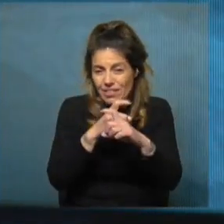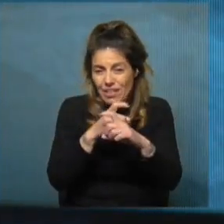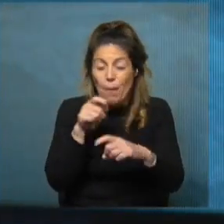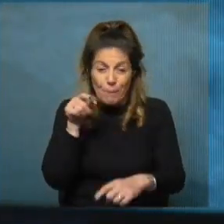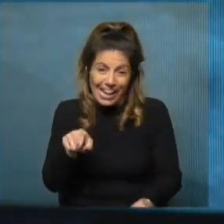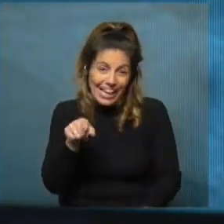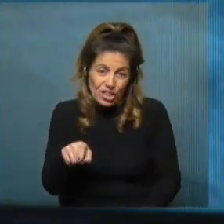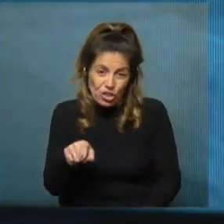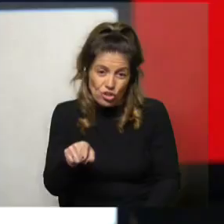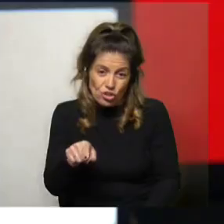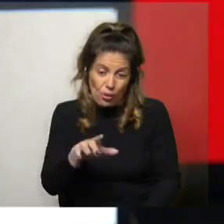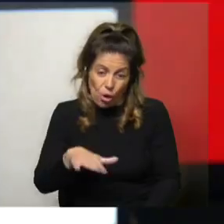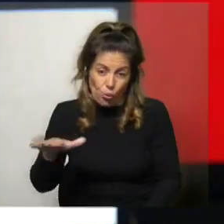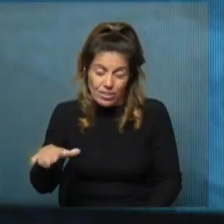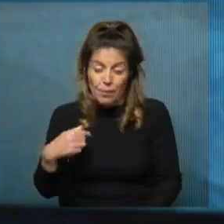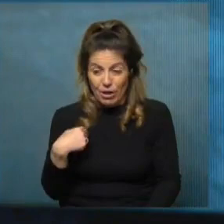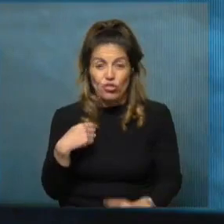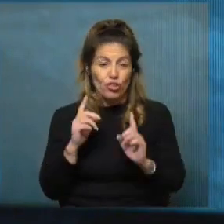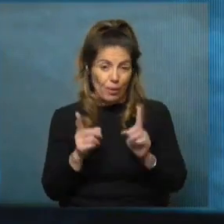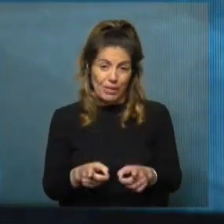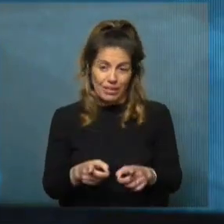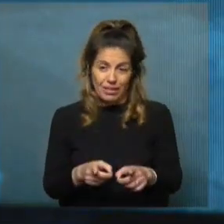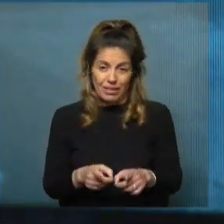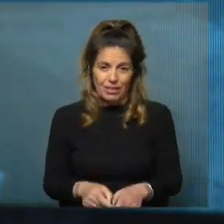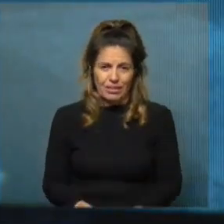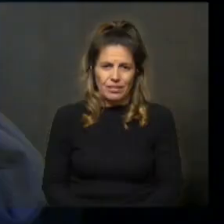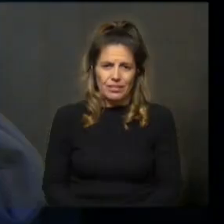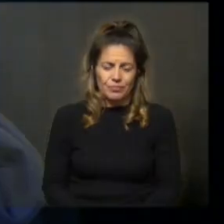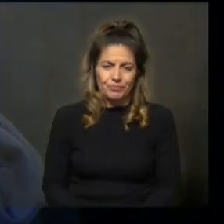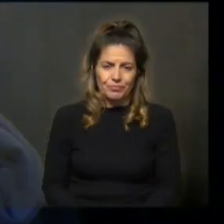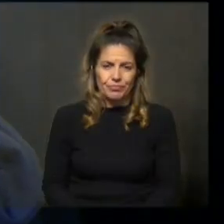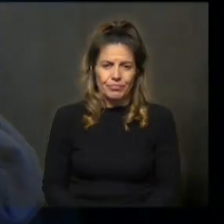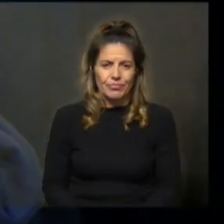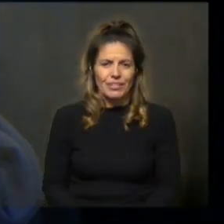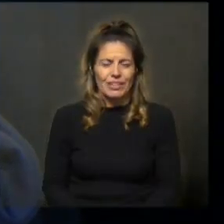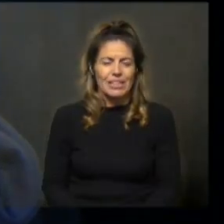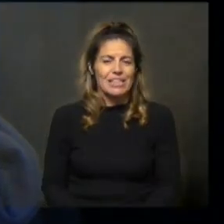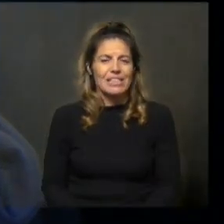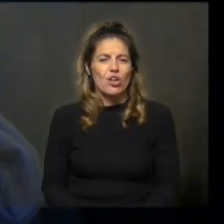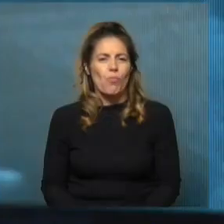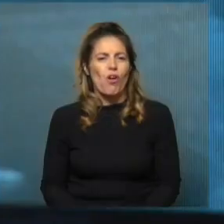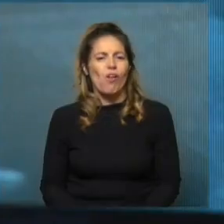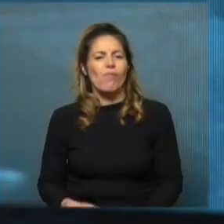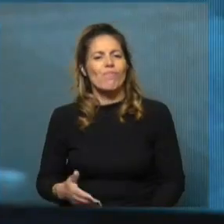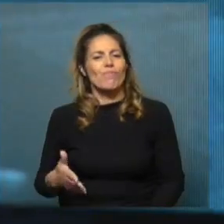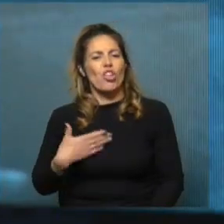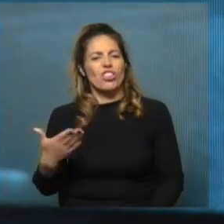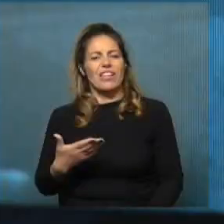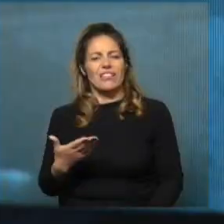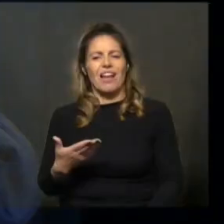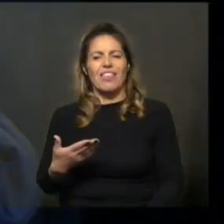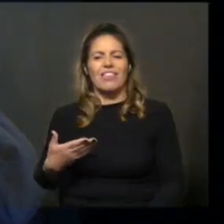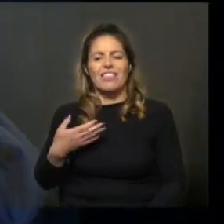ellos los buces y para nosotros y y Reproches de sentido